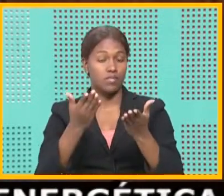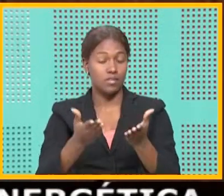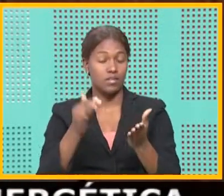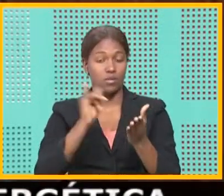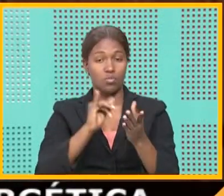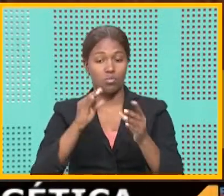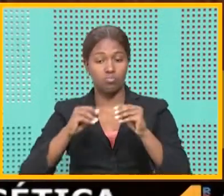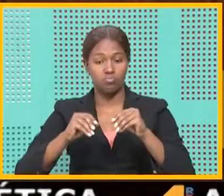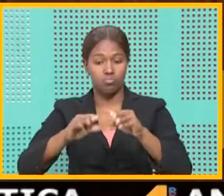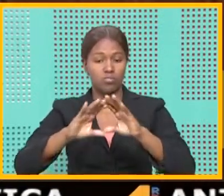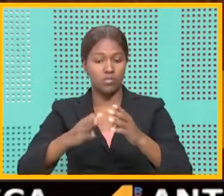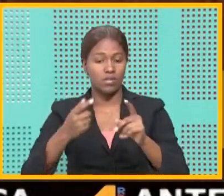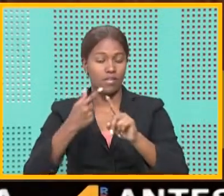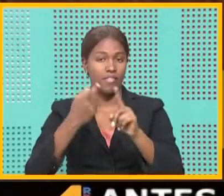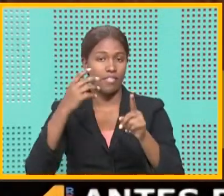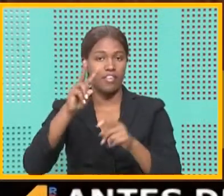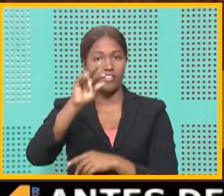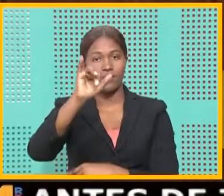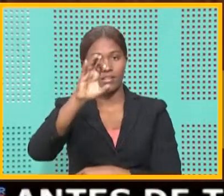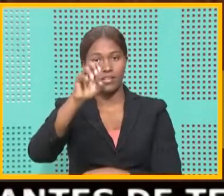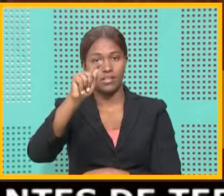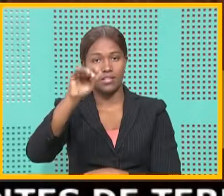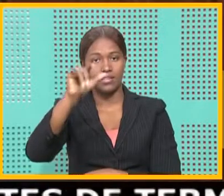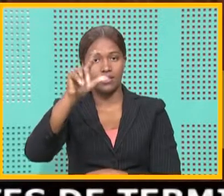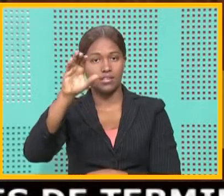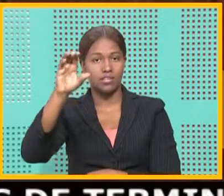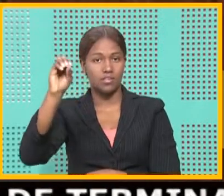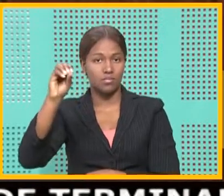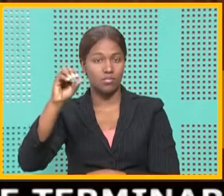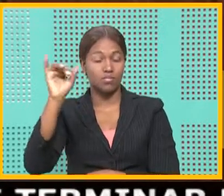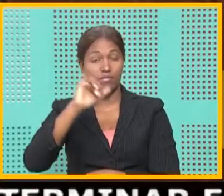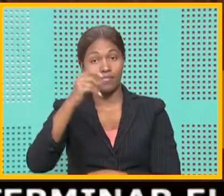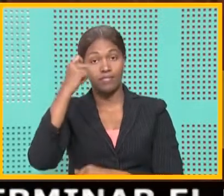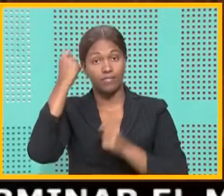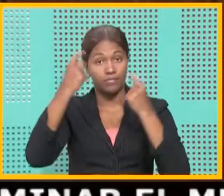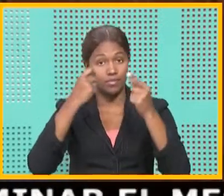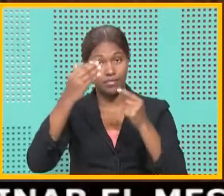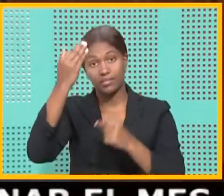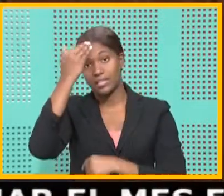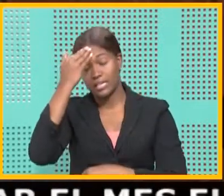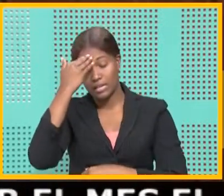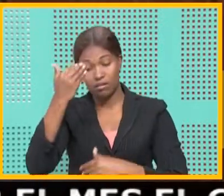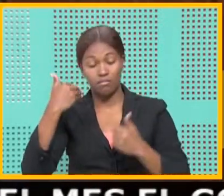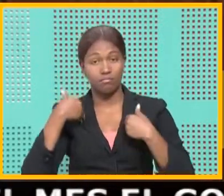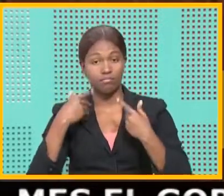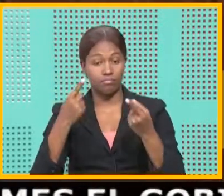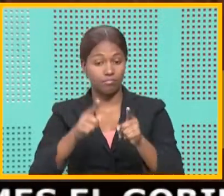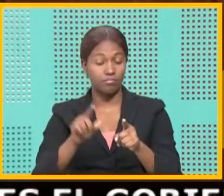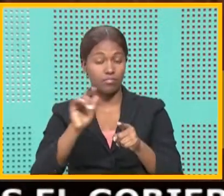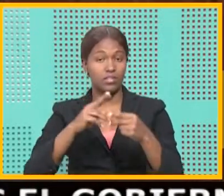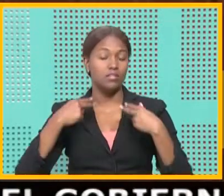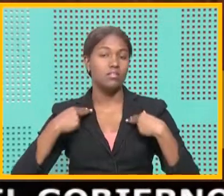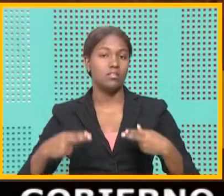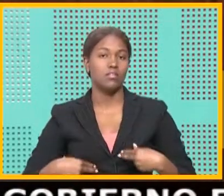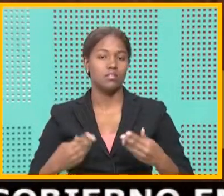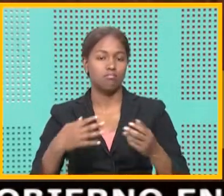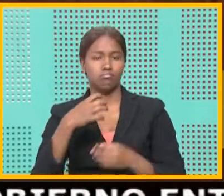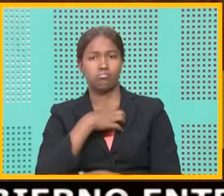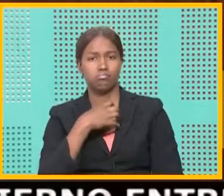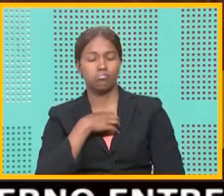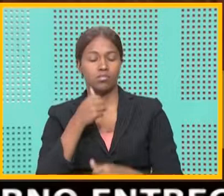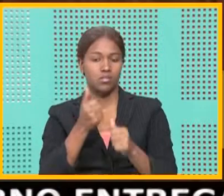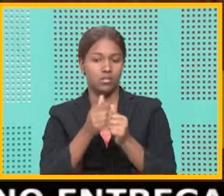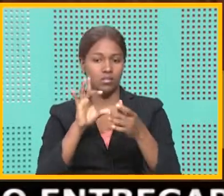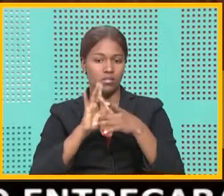y los agricultores de Vicentillo. Comprende y reconoce el carácter moral y humanitario de los reclamos de